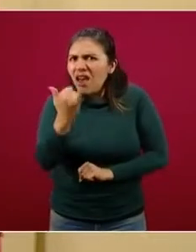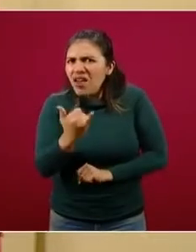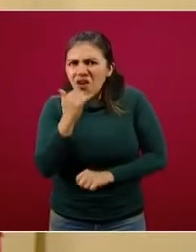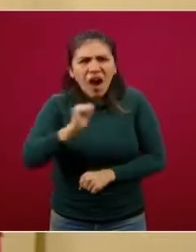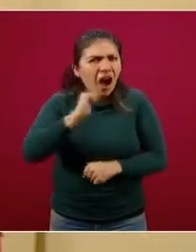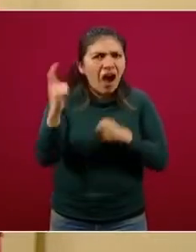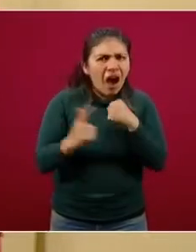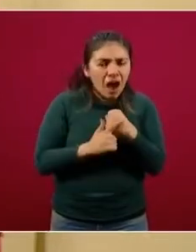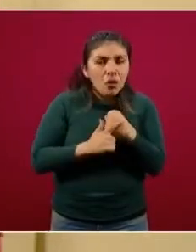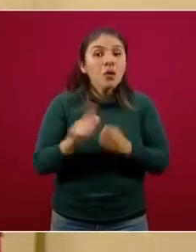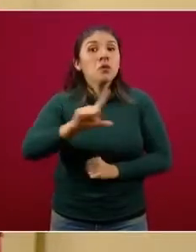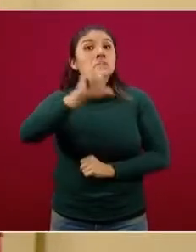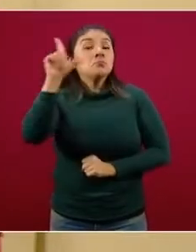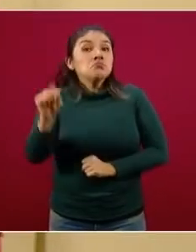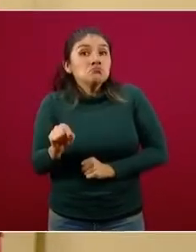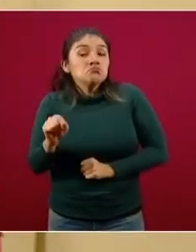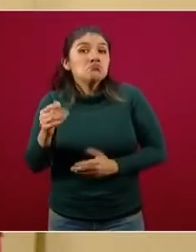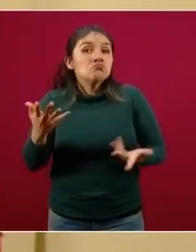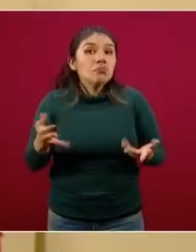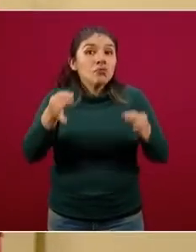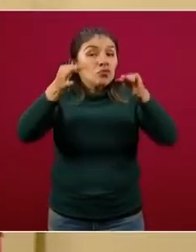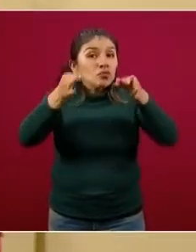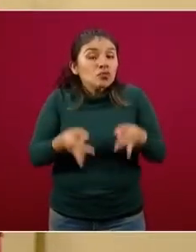que después el propio